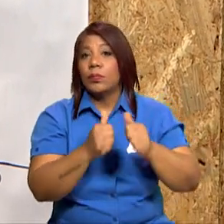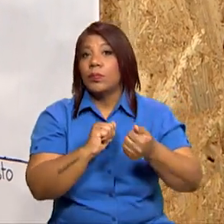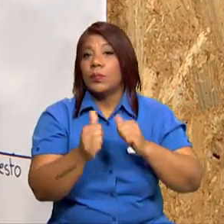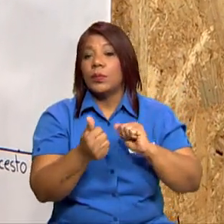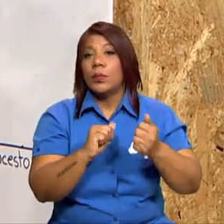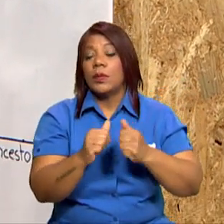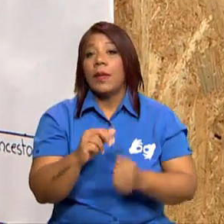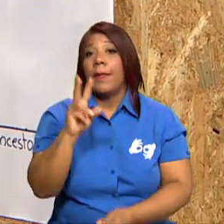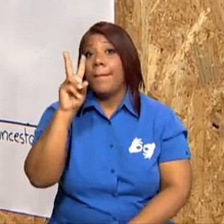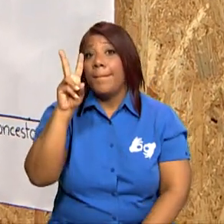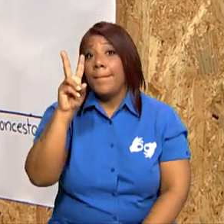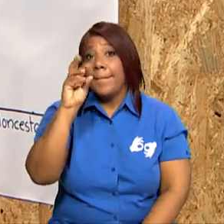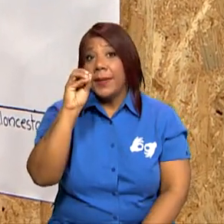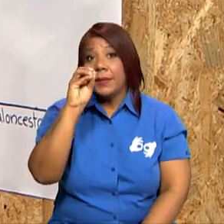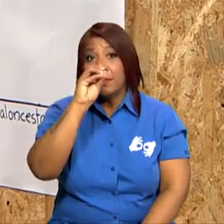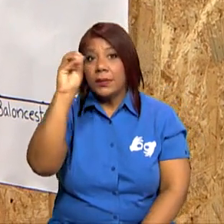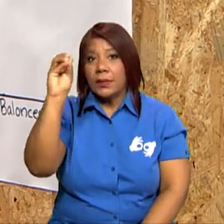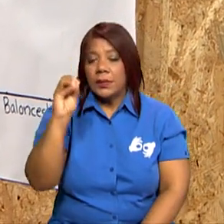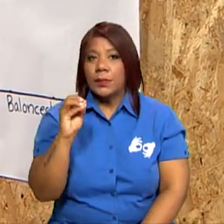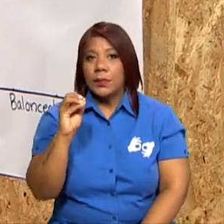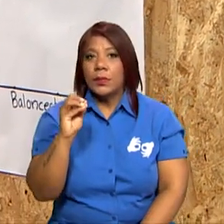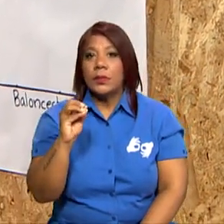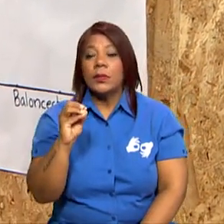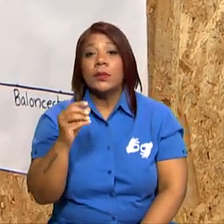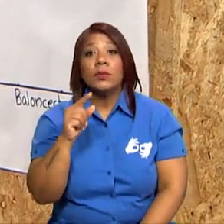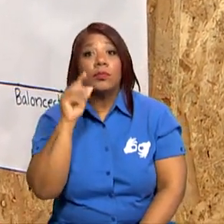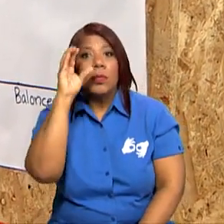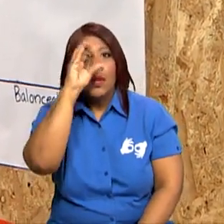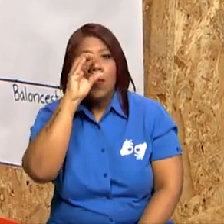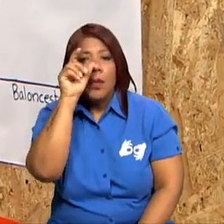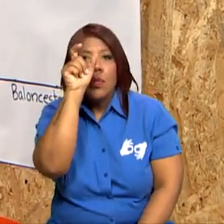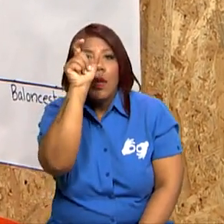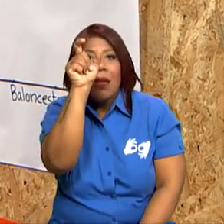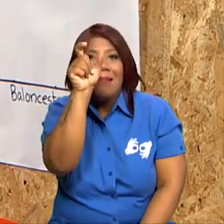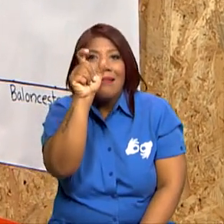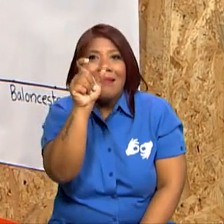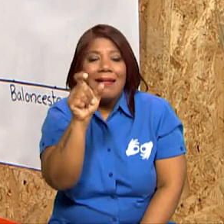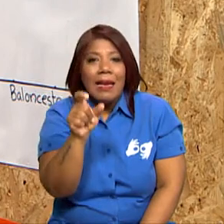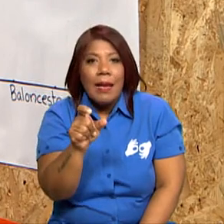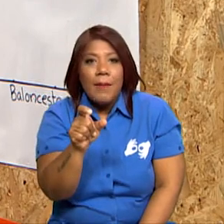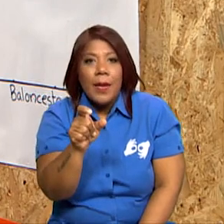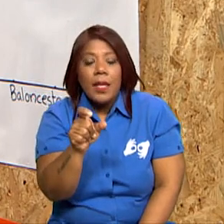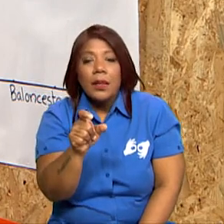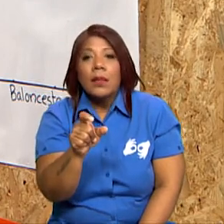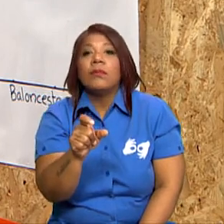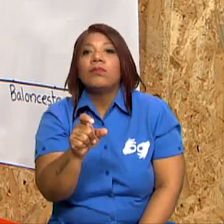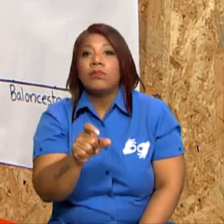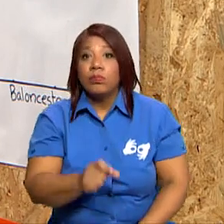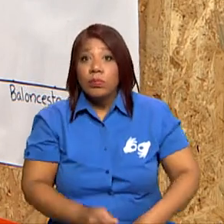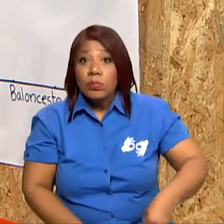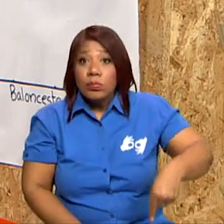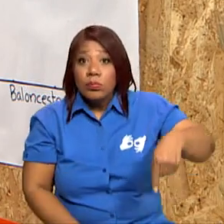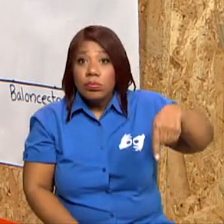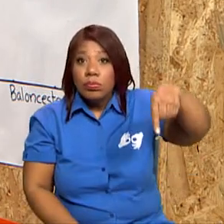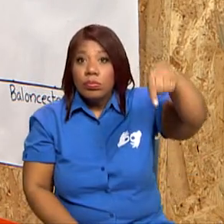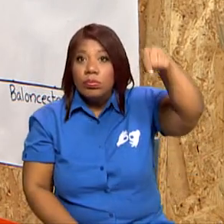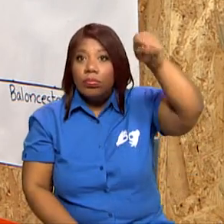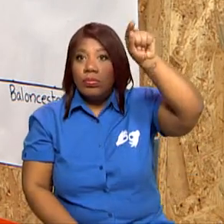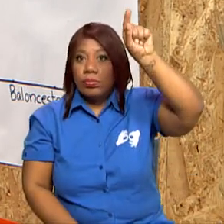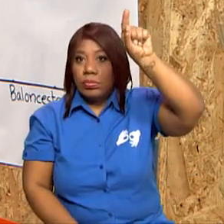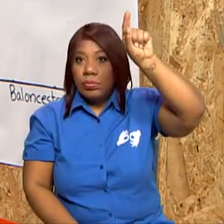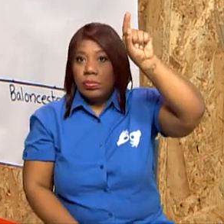representaba el 20%. Entonces, como vamos a verlo en porcentaje, en la línea que va hacia arriba en